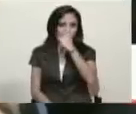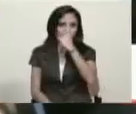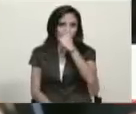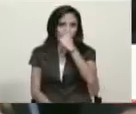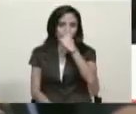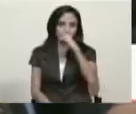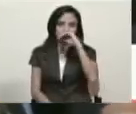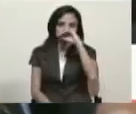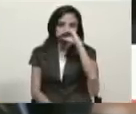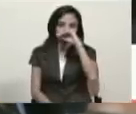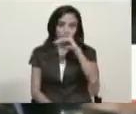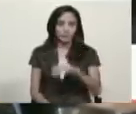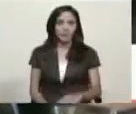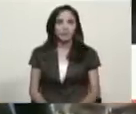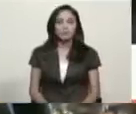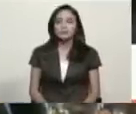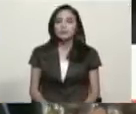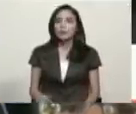Nos sentimos